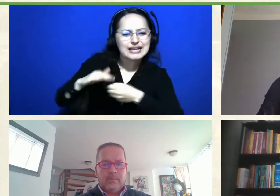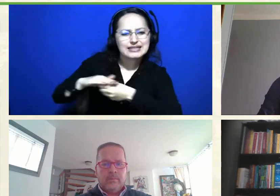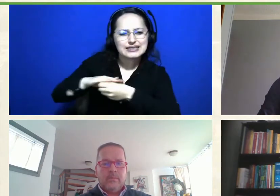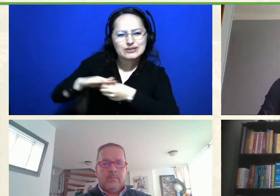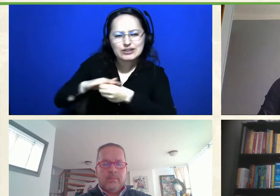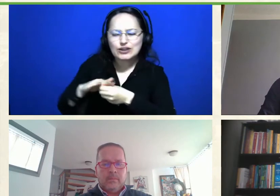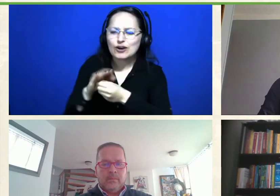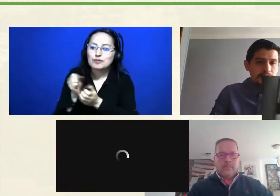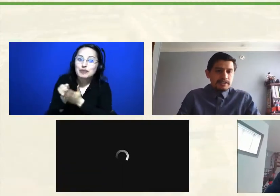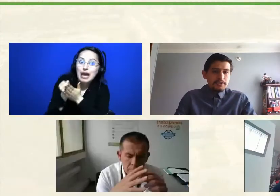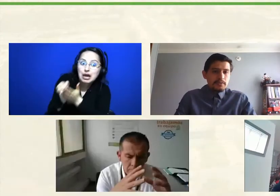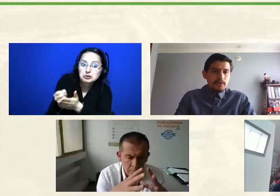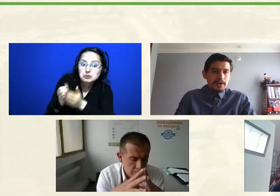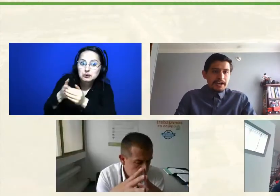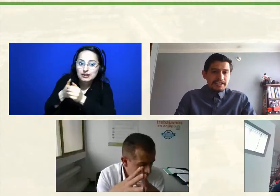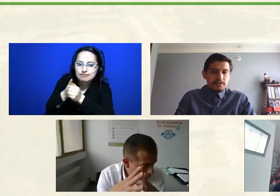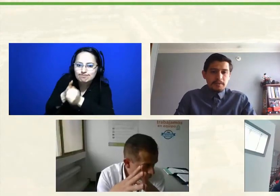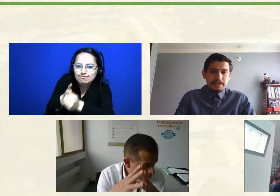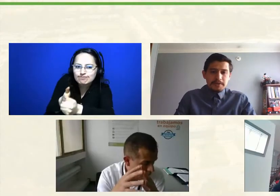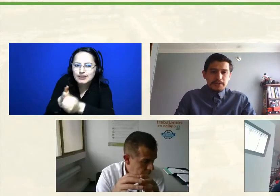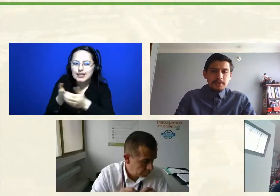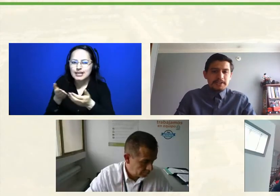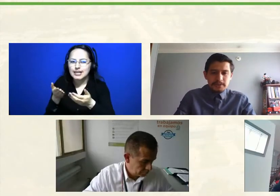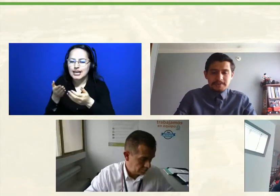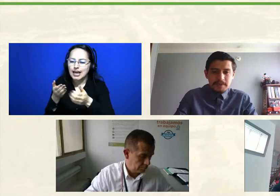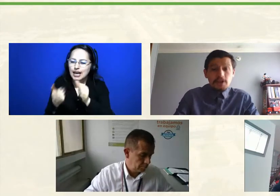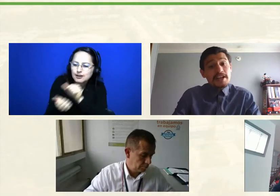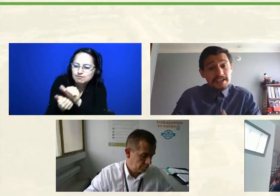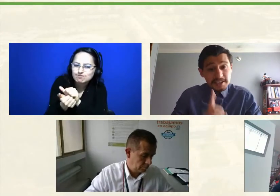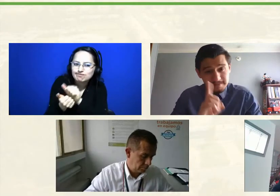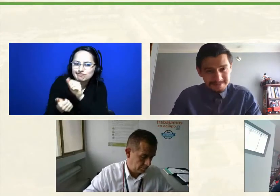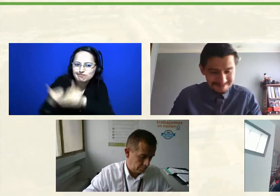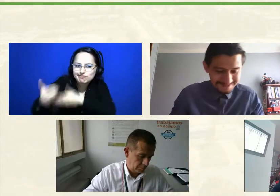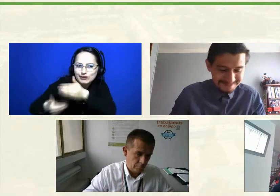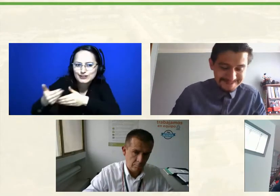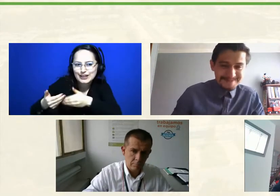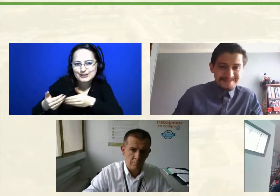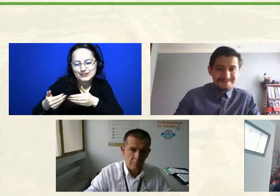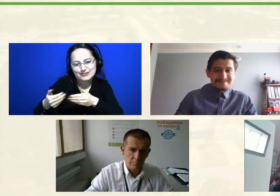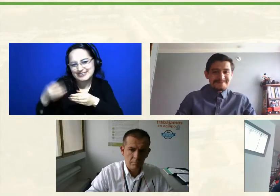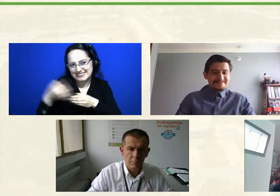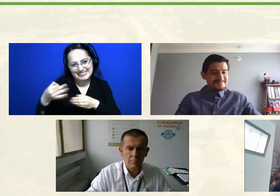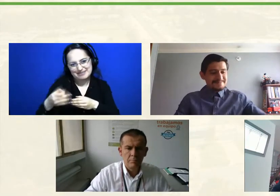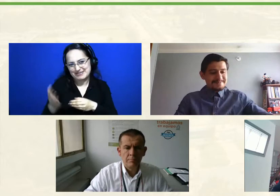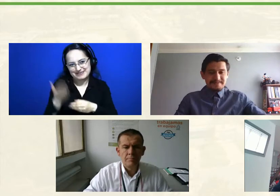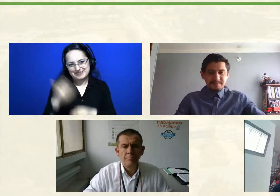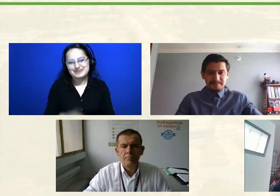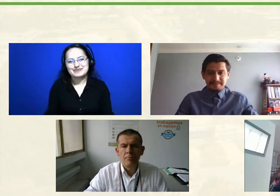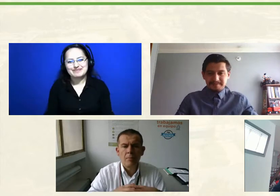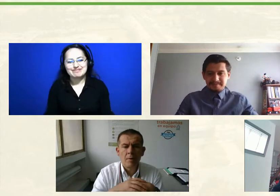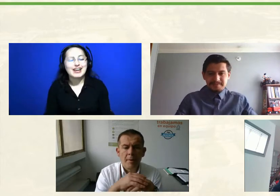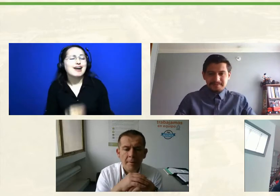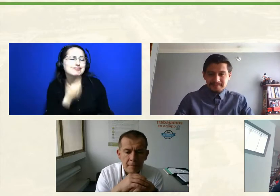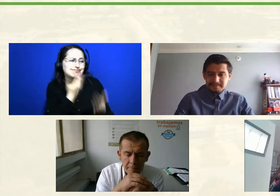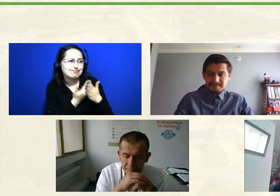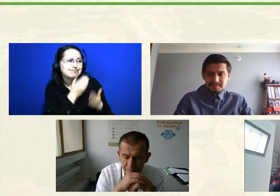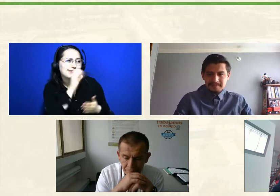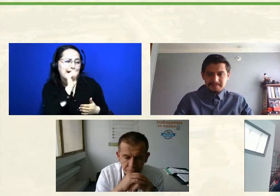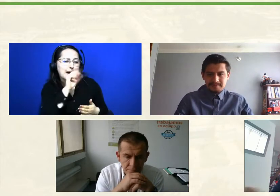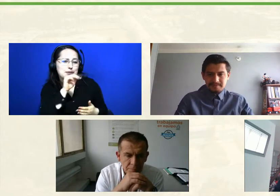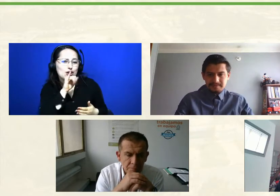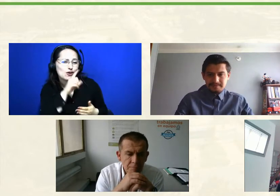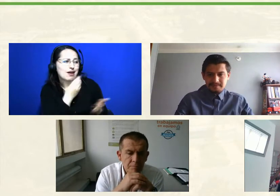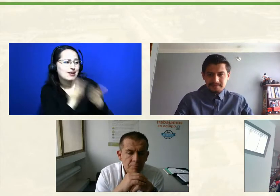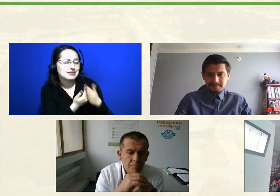y pues estar ahí muy fuerte como en ese acompañamiento con ellos y con ellas. Gracias, Camilo. Hernán. Pues